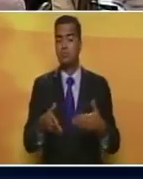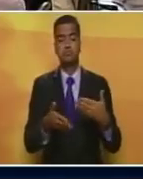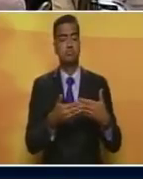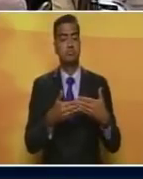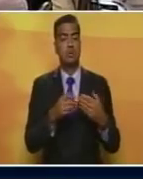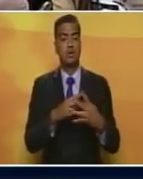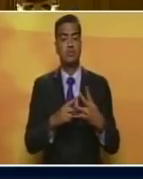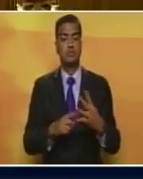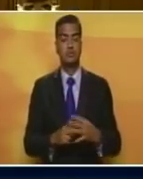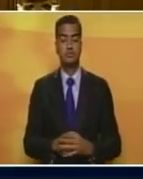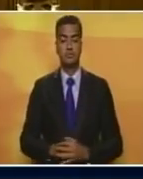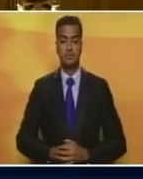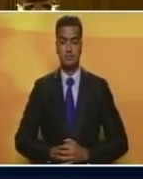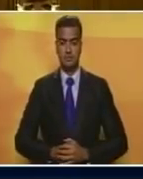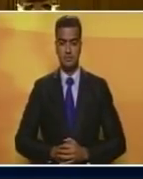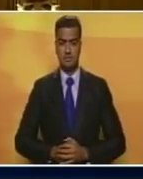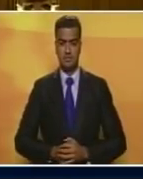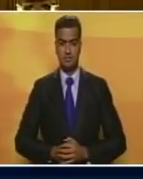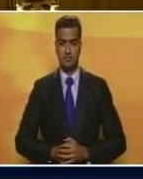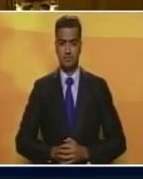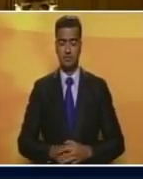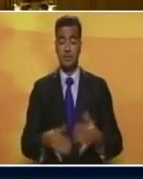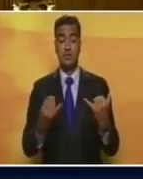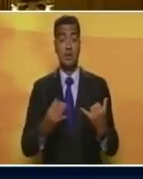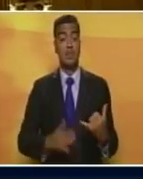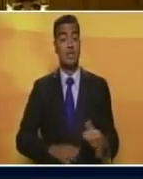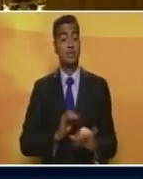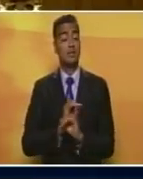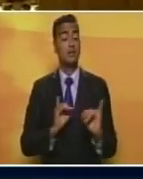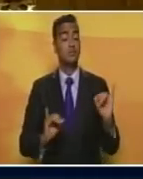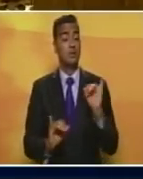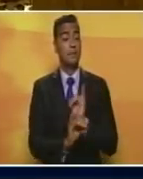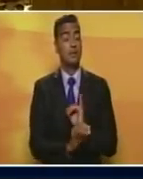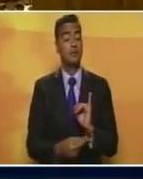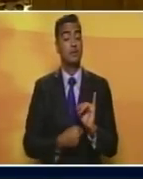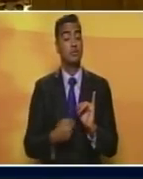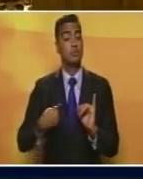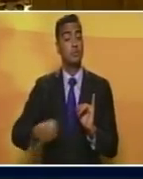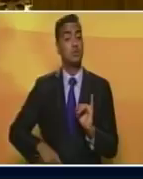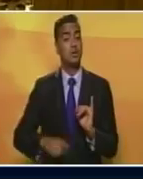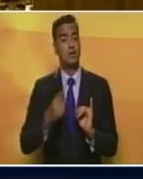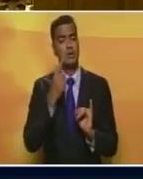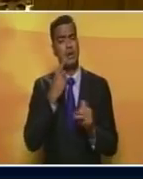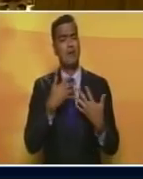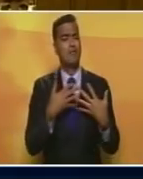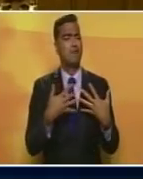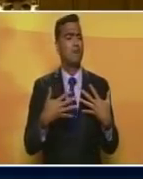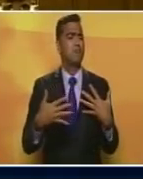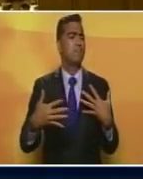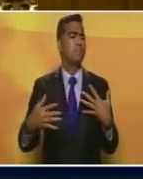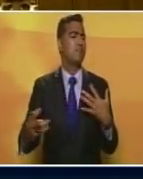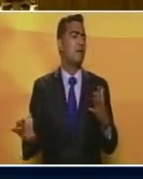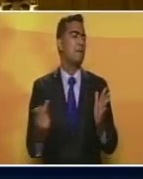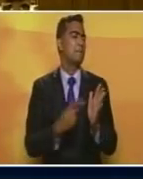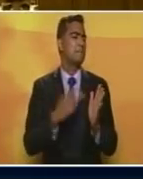comisión en la plenaria que aprobó una prórroga de funcionamiento por 60 días solicitada por el grupo legislativo tras